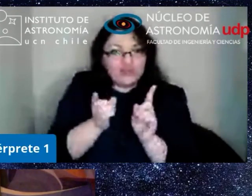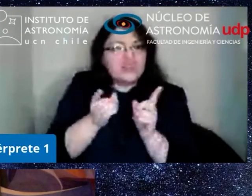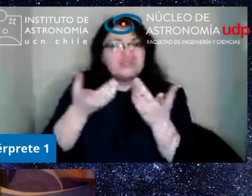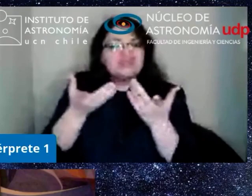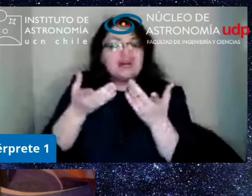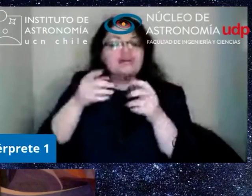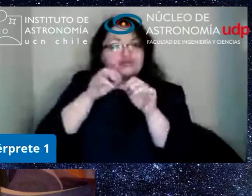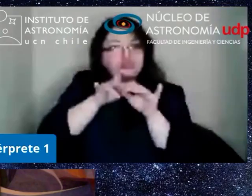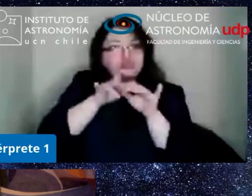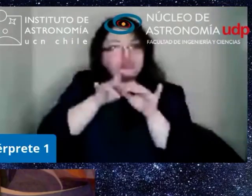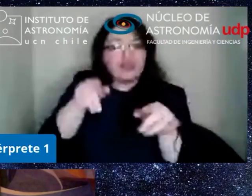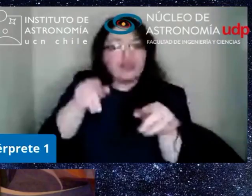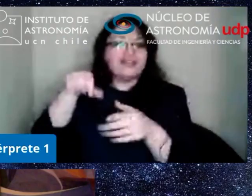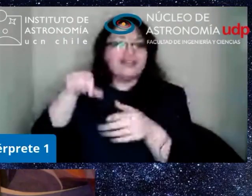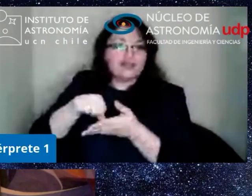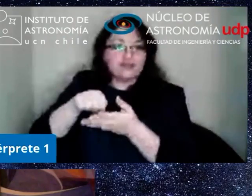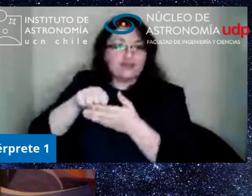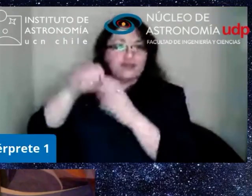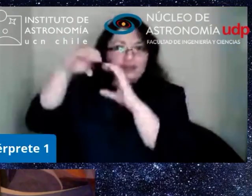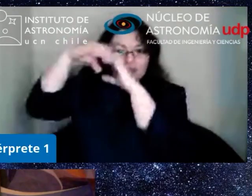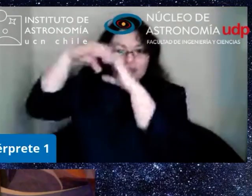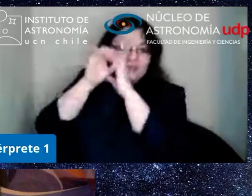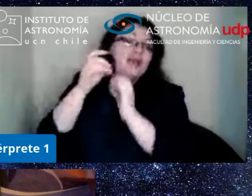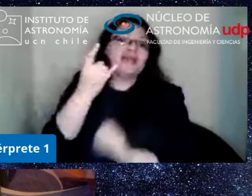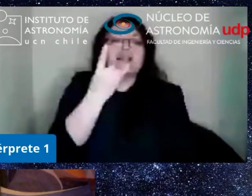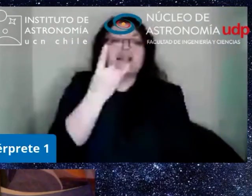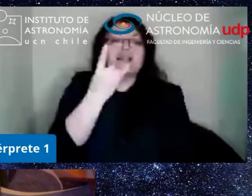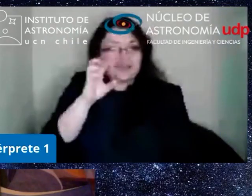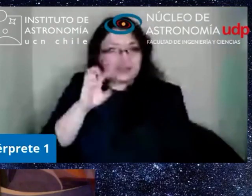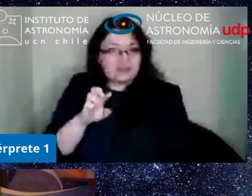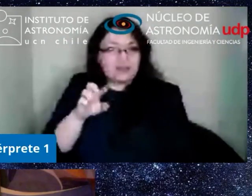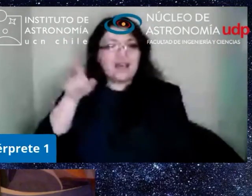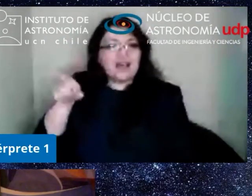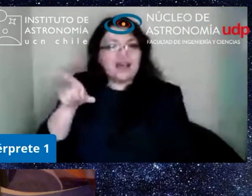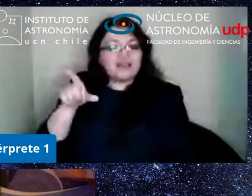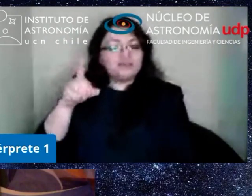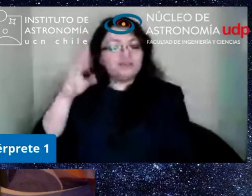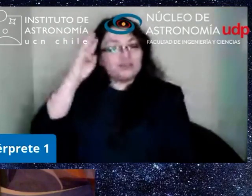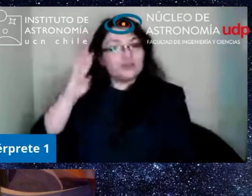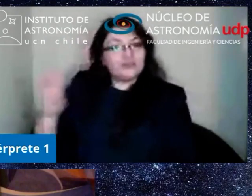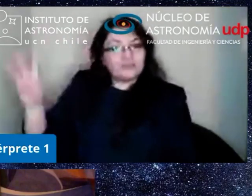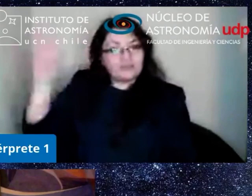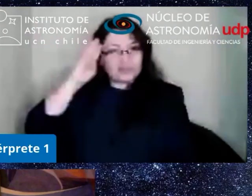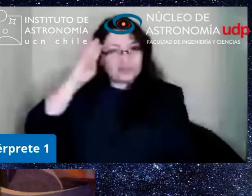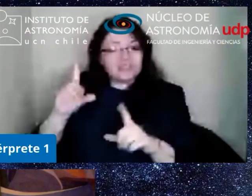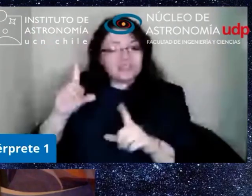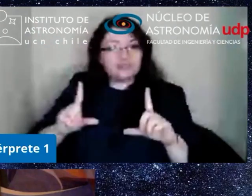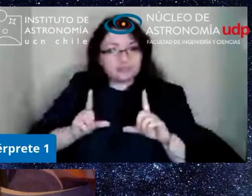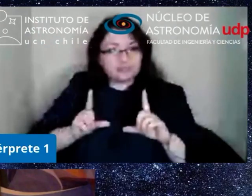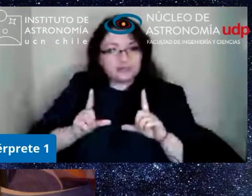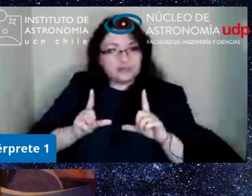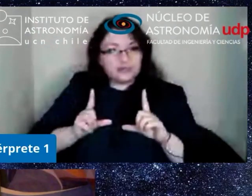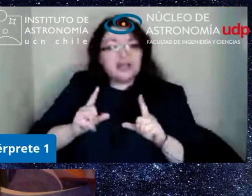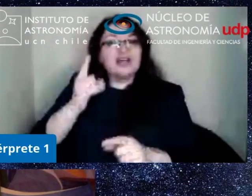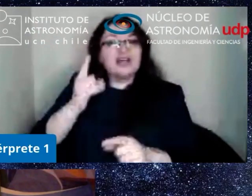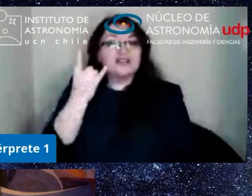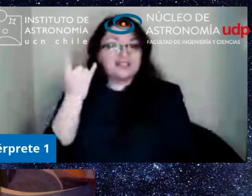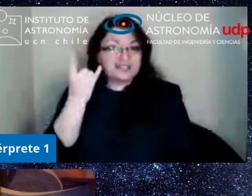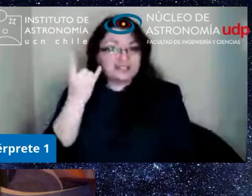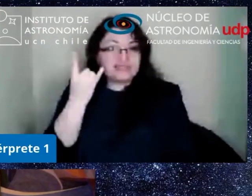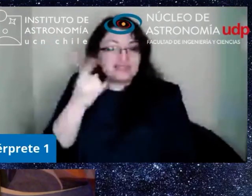Astronomía de la Universidad Diego Portales. Obtuvo su magíster en la Pontificia Universidad Católica de Chile y